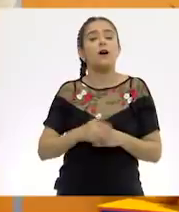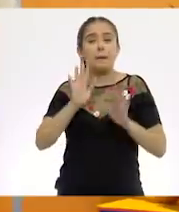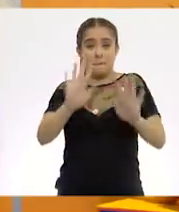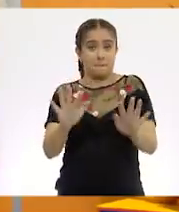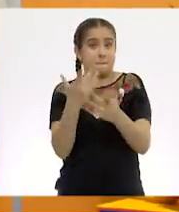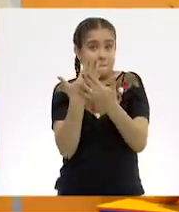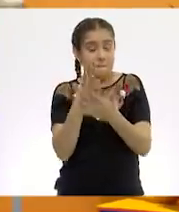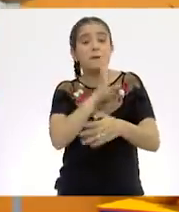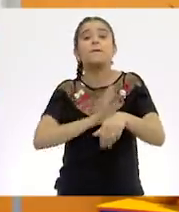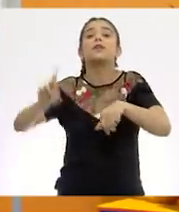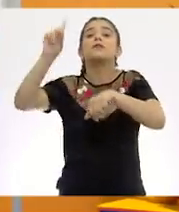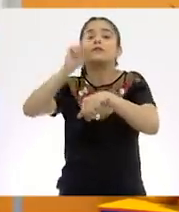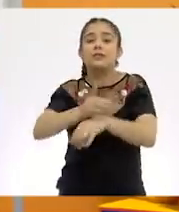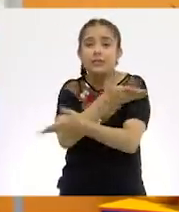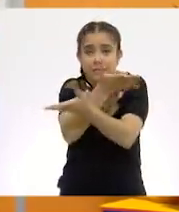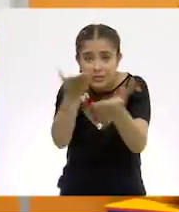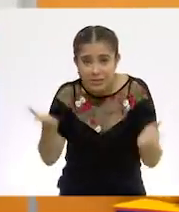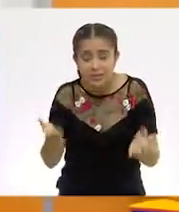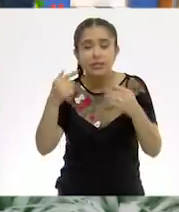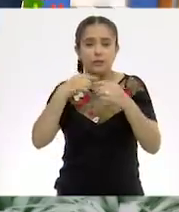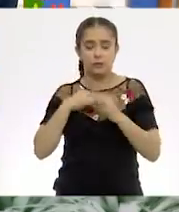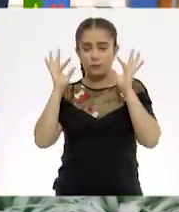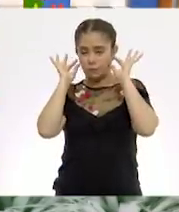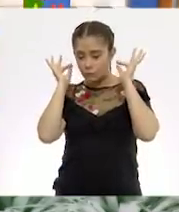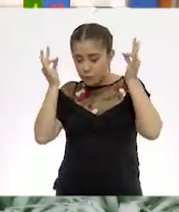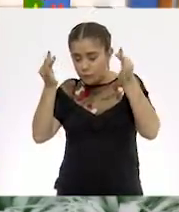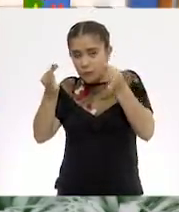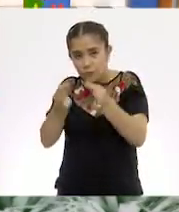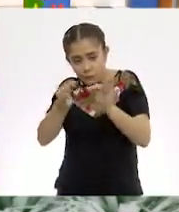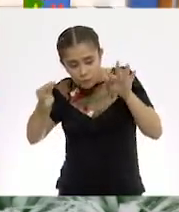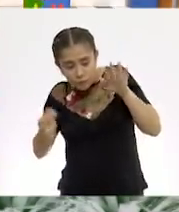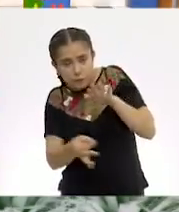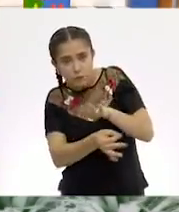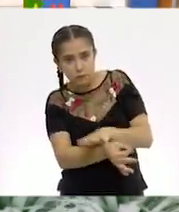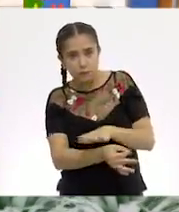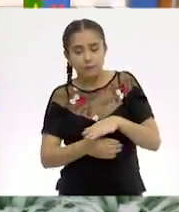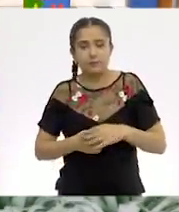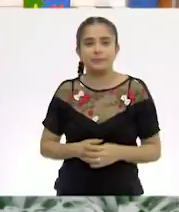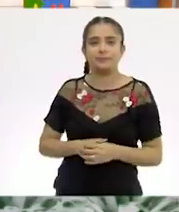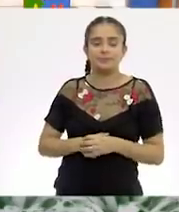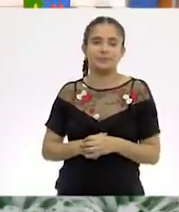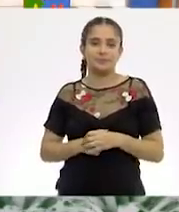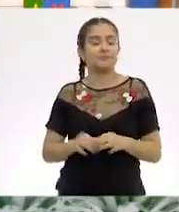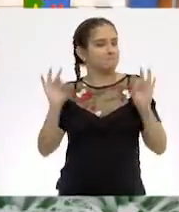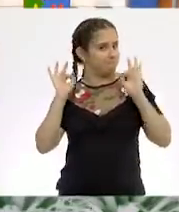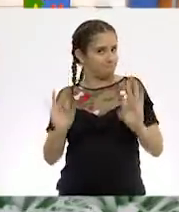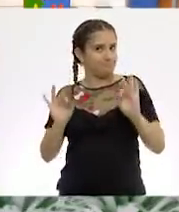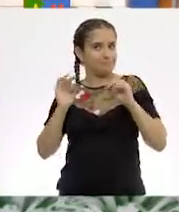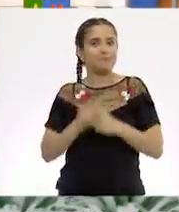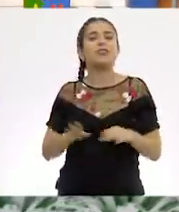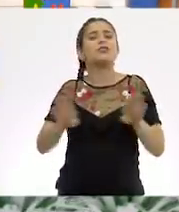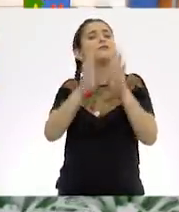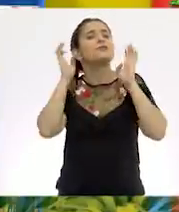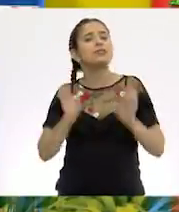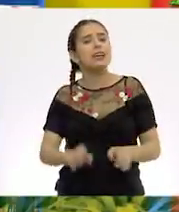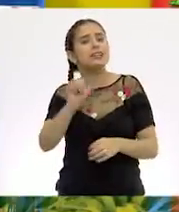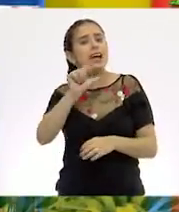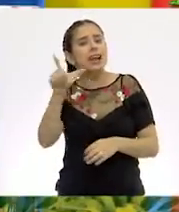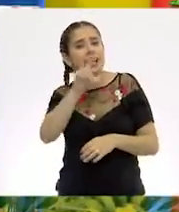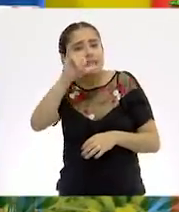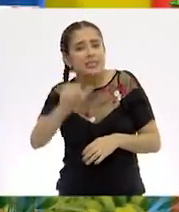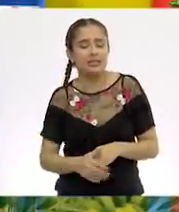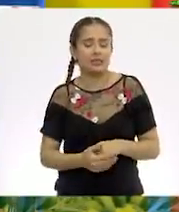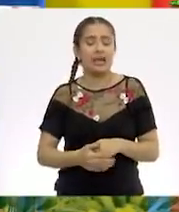momento, buenos días en casa. Voy a quitarme el cubrebocas. Ahora sí. ¿Cómo estás, Alexia? Muy bien,